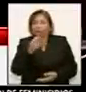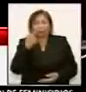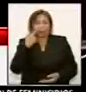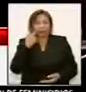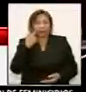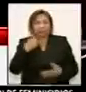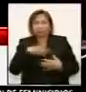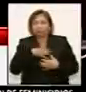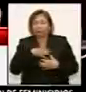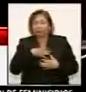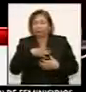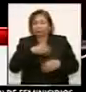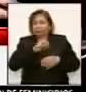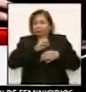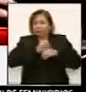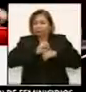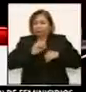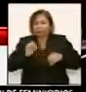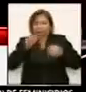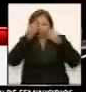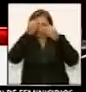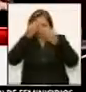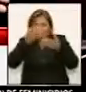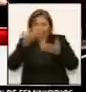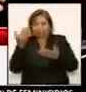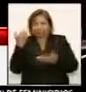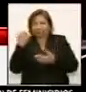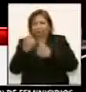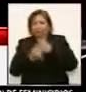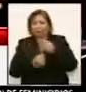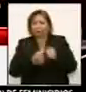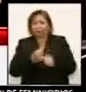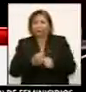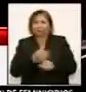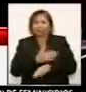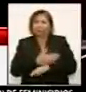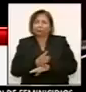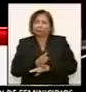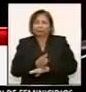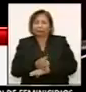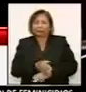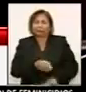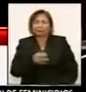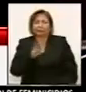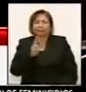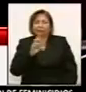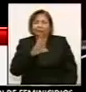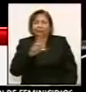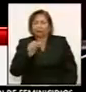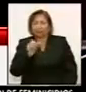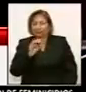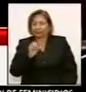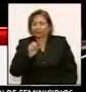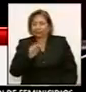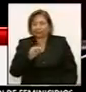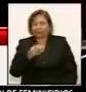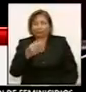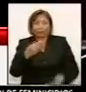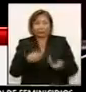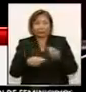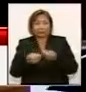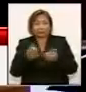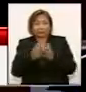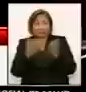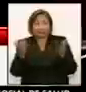Rafael Vela se aquejó en un momento de Hamilton Castro, que no le pasaba la información y demoraban. Graciela Villasí sacó un informe en el periódico, en el